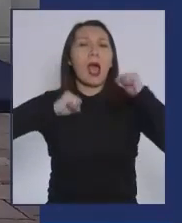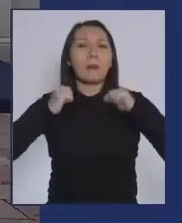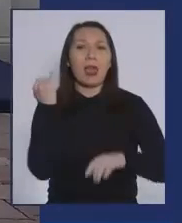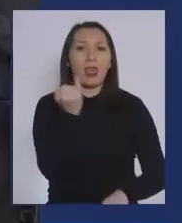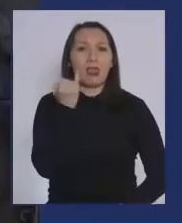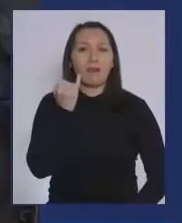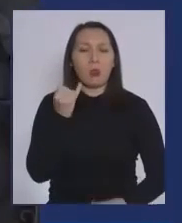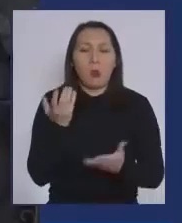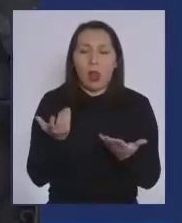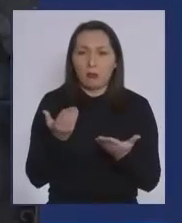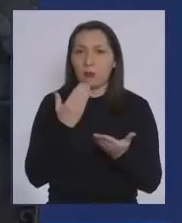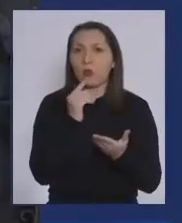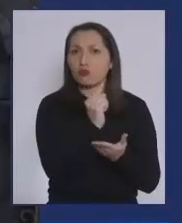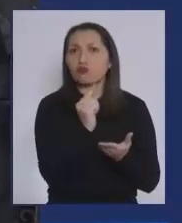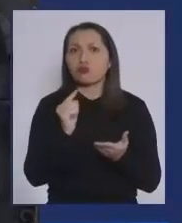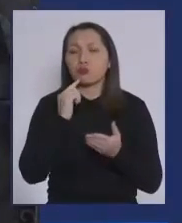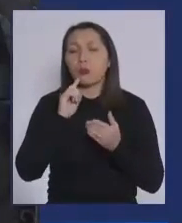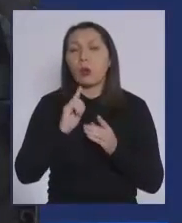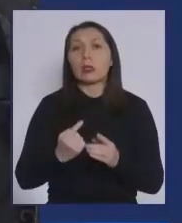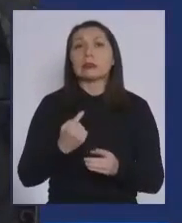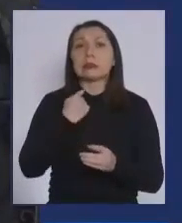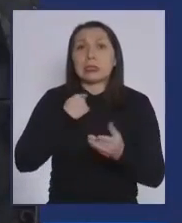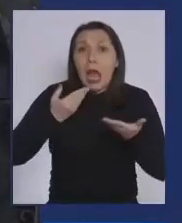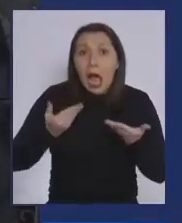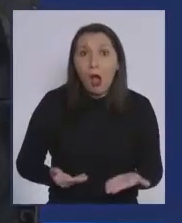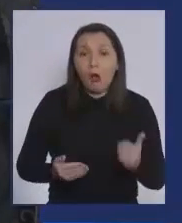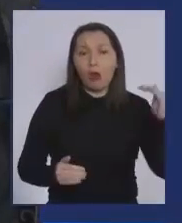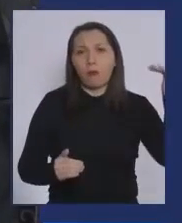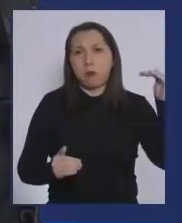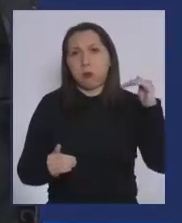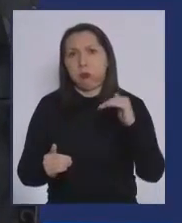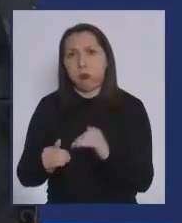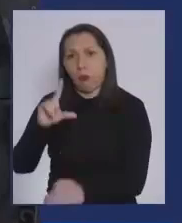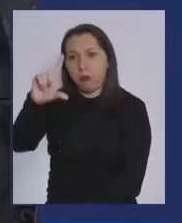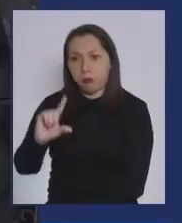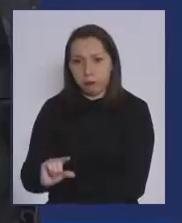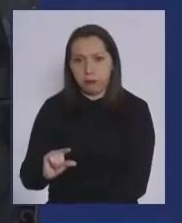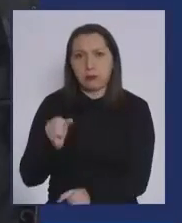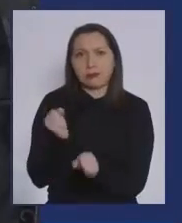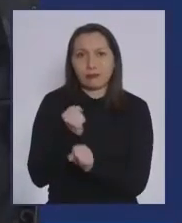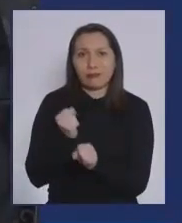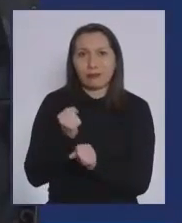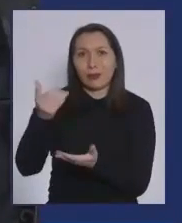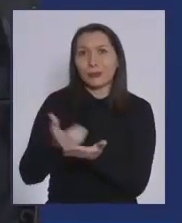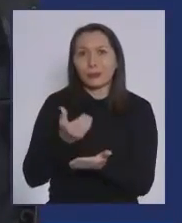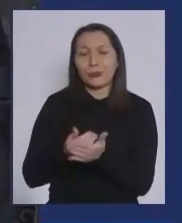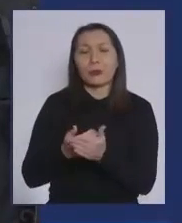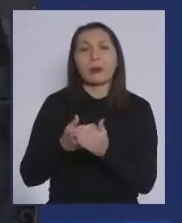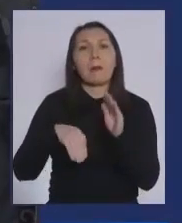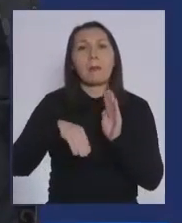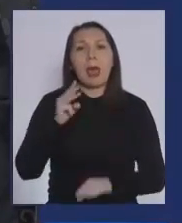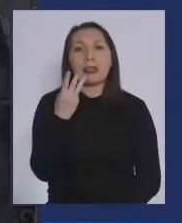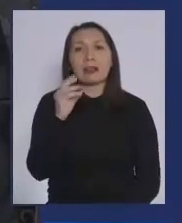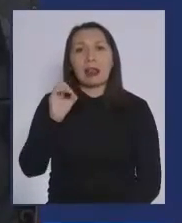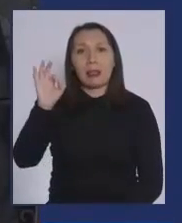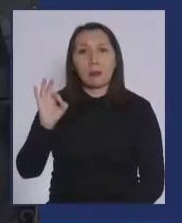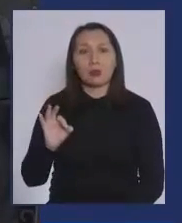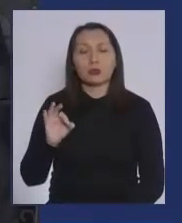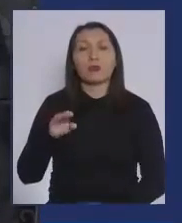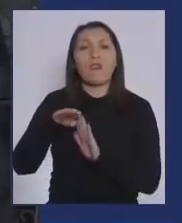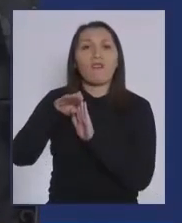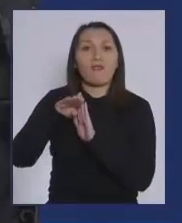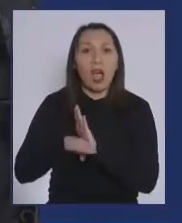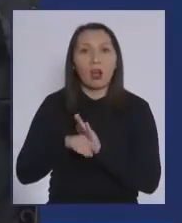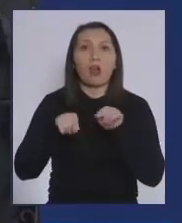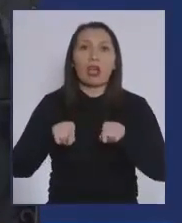individuales que hayan sufrido una caída en sus ingresos de más de 30 por ciento debido a